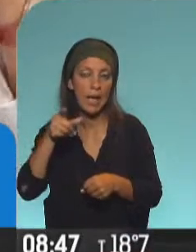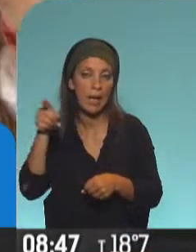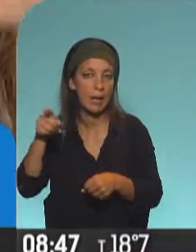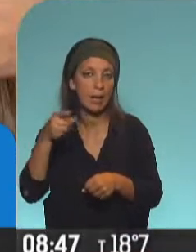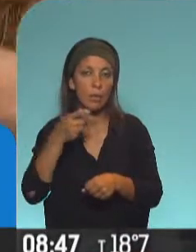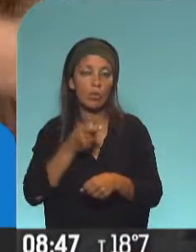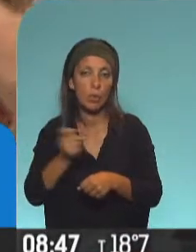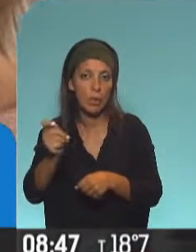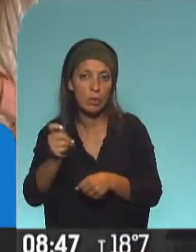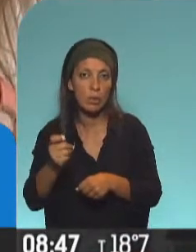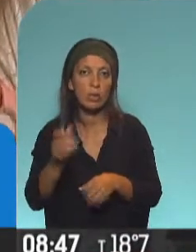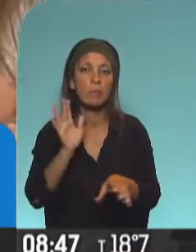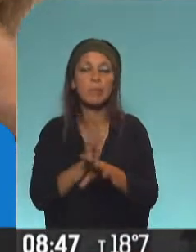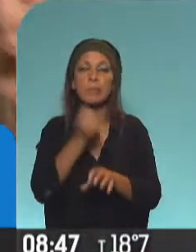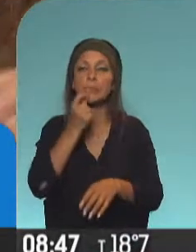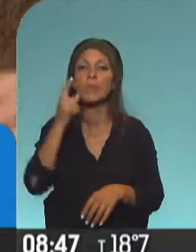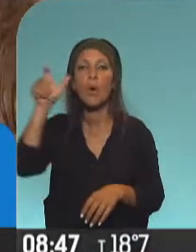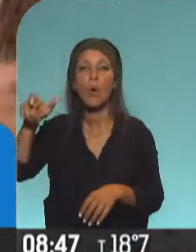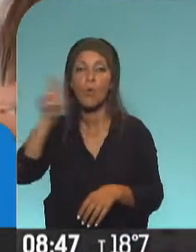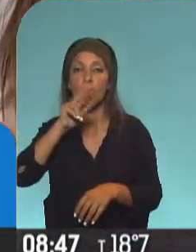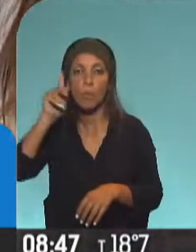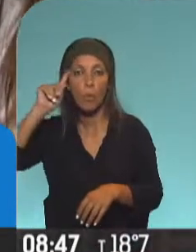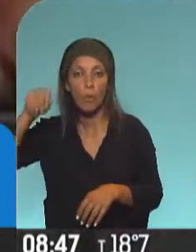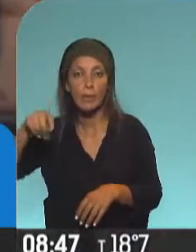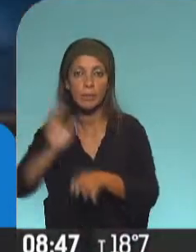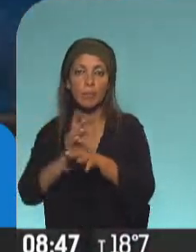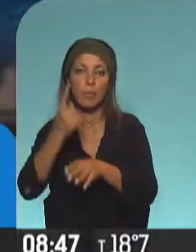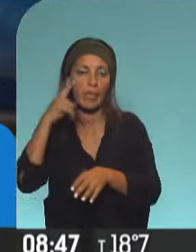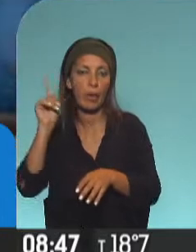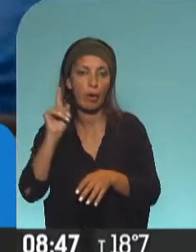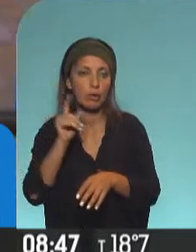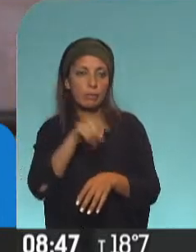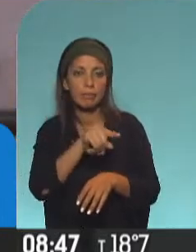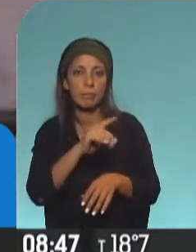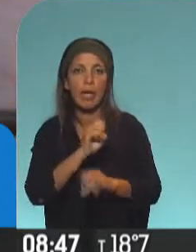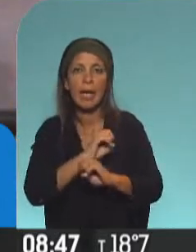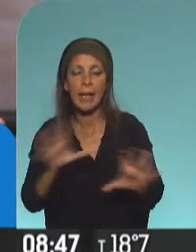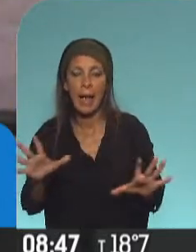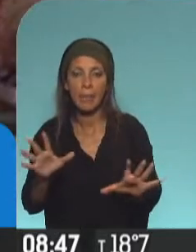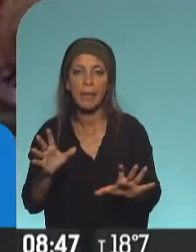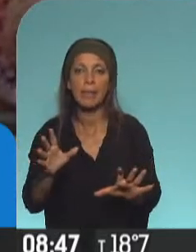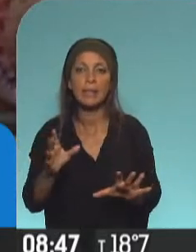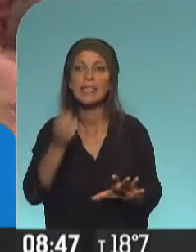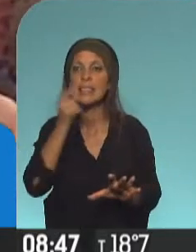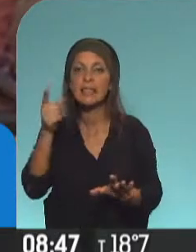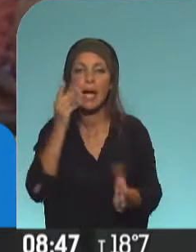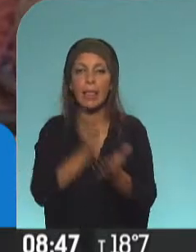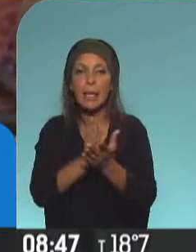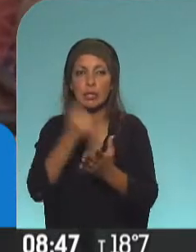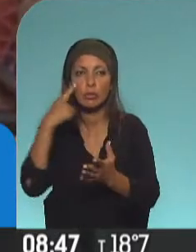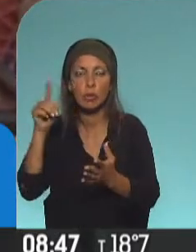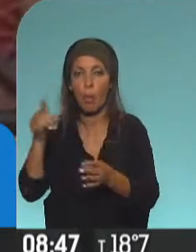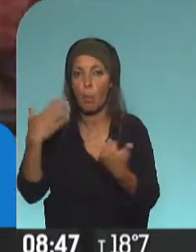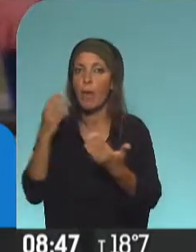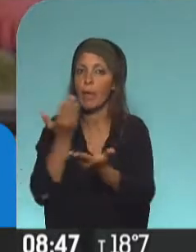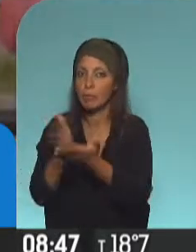prevaricato es un delito, es decir, que un juez o una jueza puede desconocer, lo que es grave, y el desconocimiento del derecho será una causal de